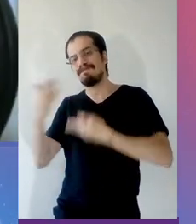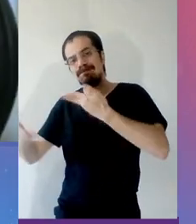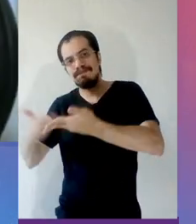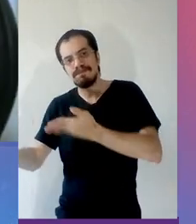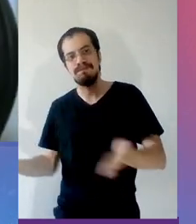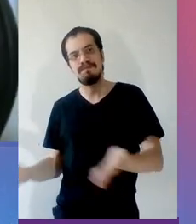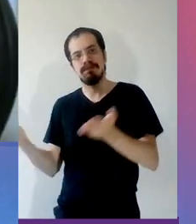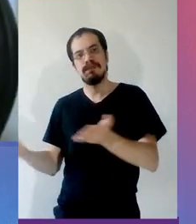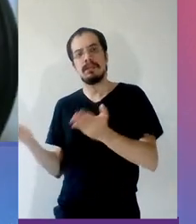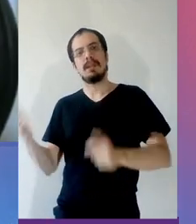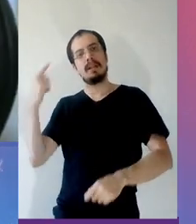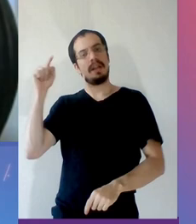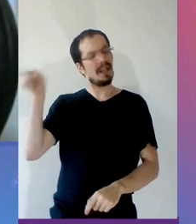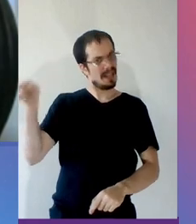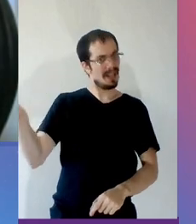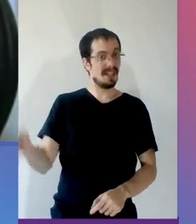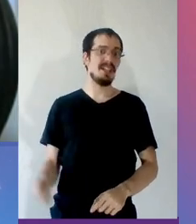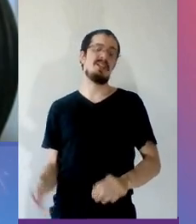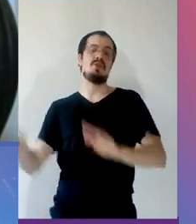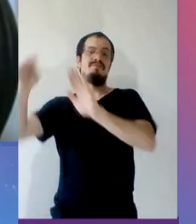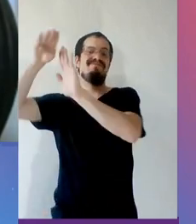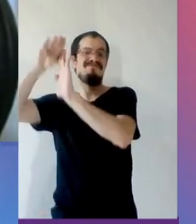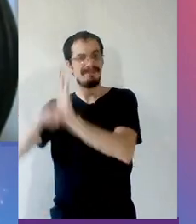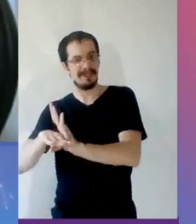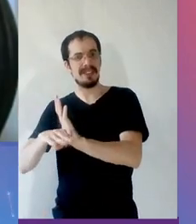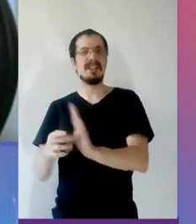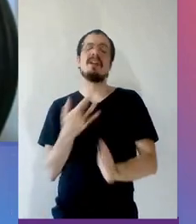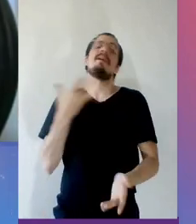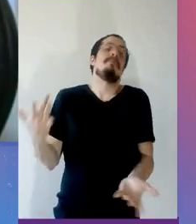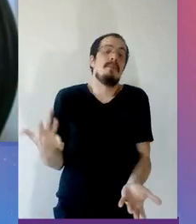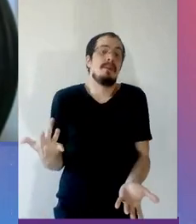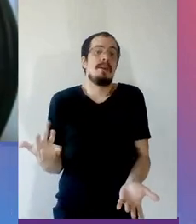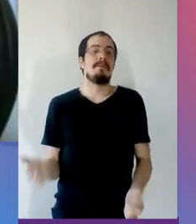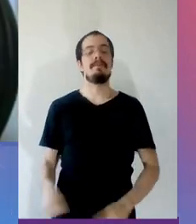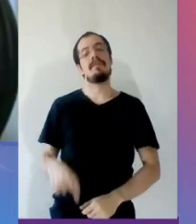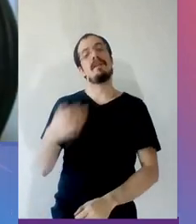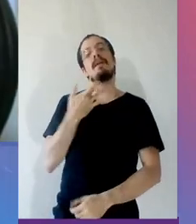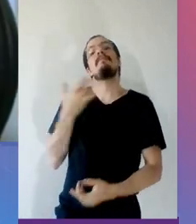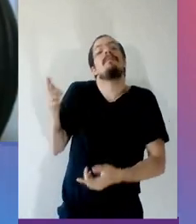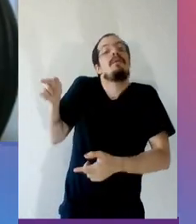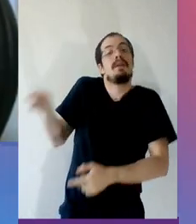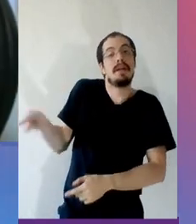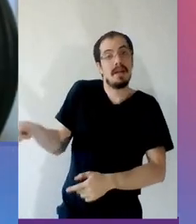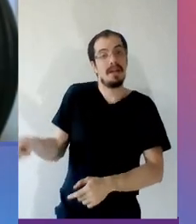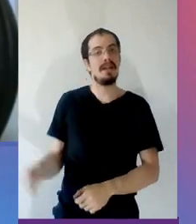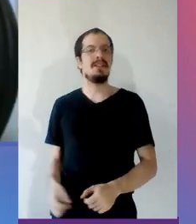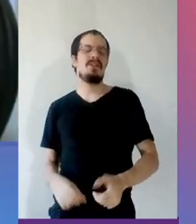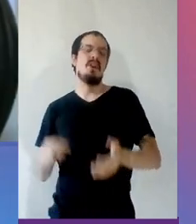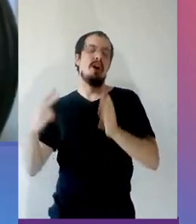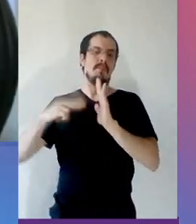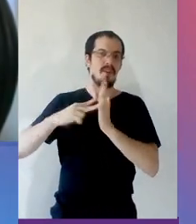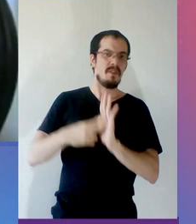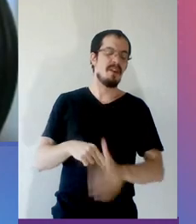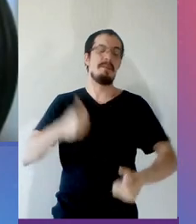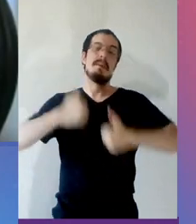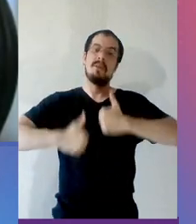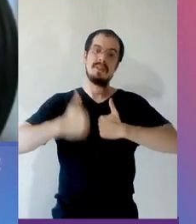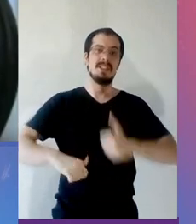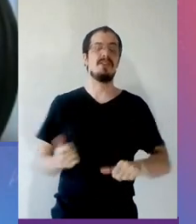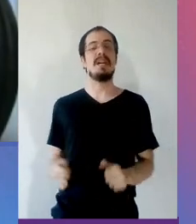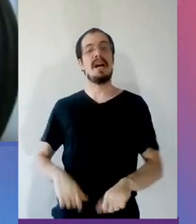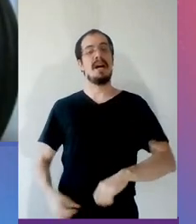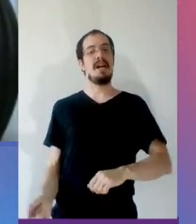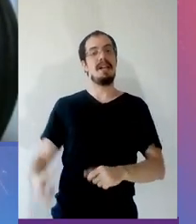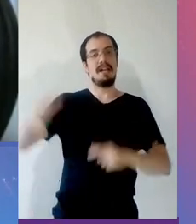expresión. ¿Por qué? Porque gran parte de los profesionales, las enfermeras, las matronas, los médicos, los